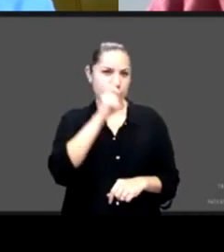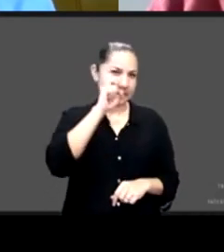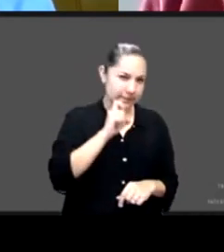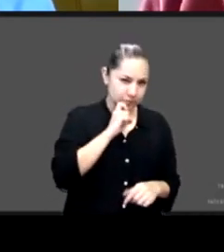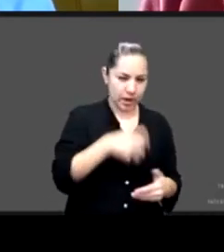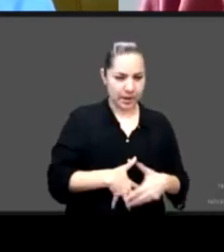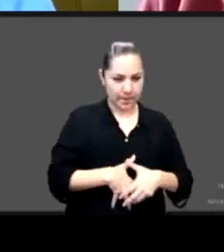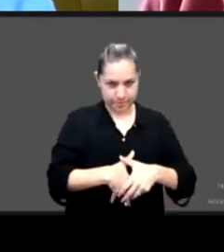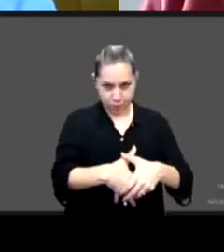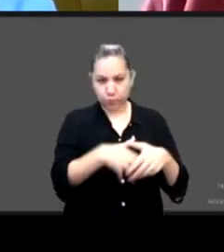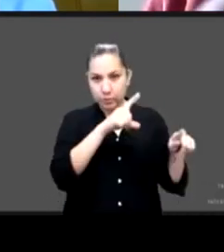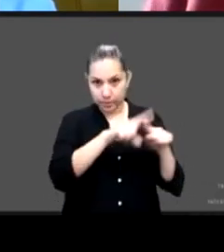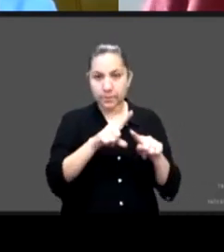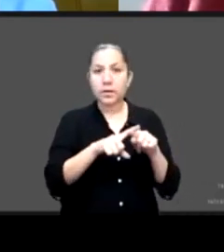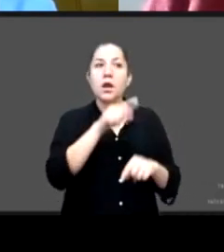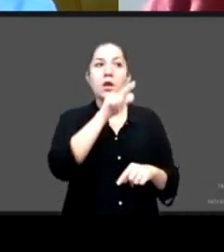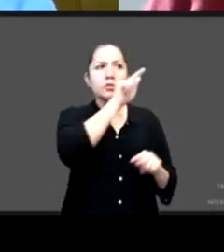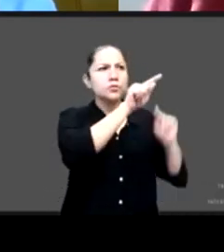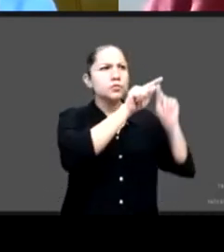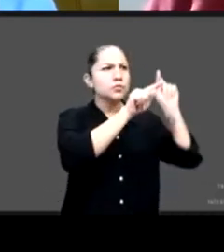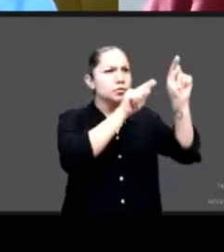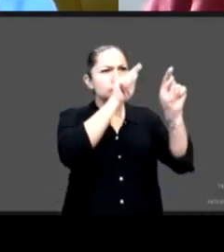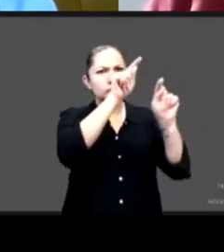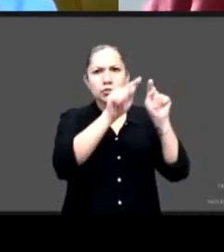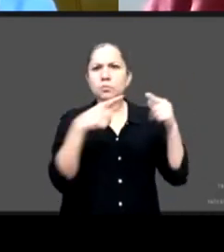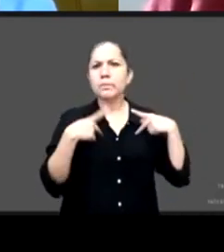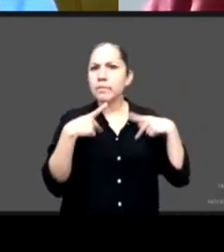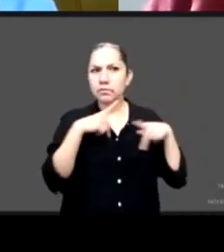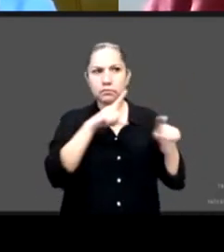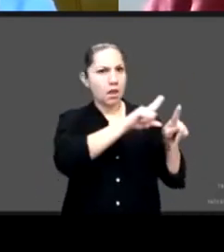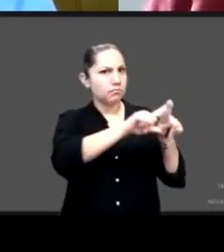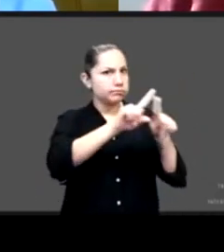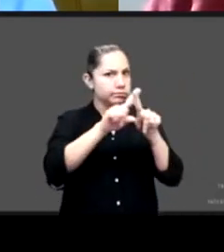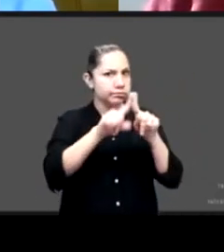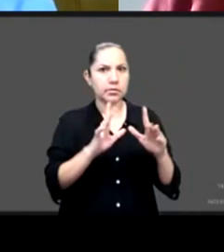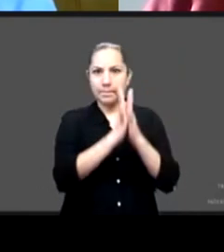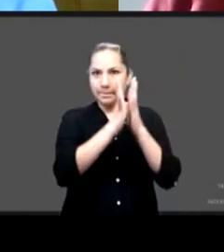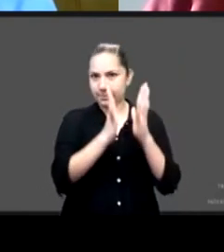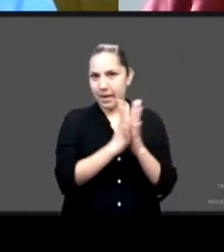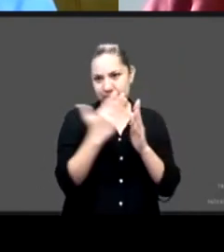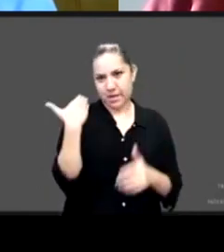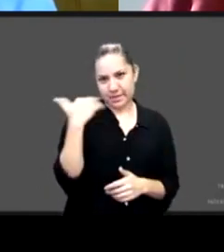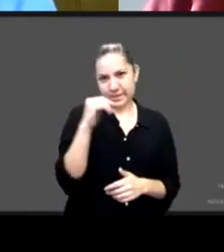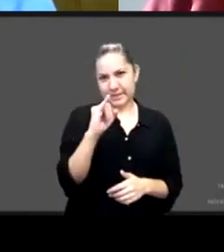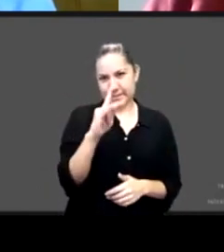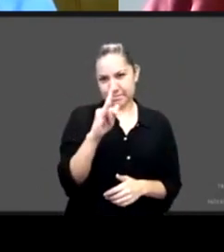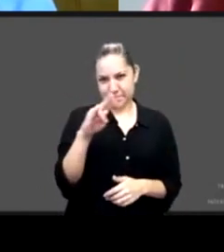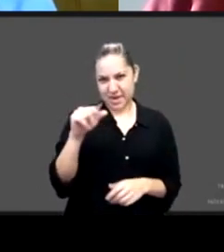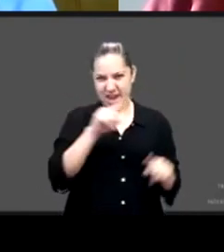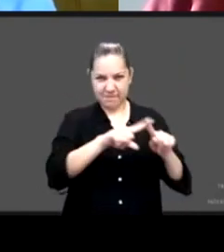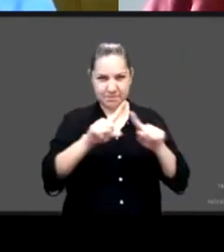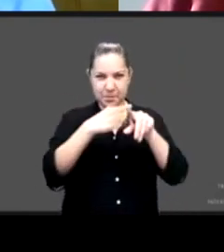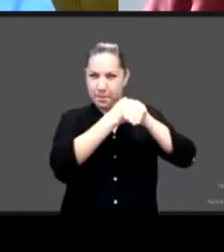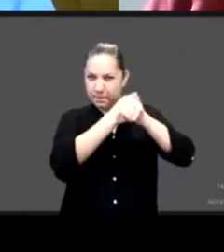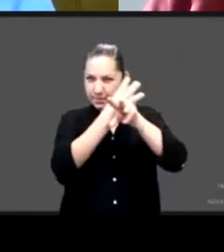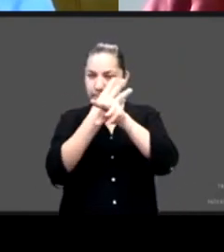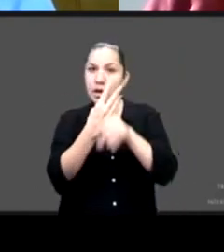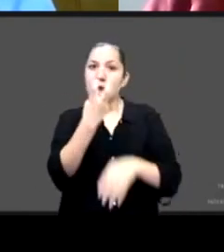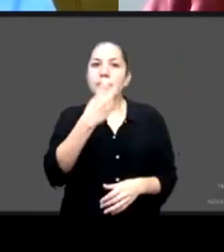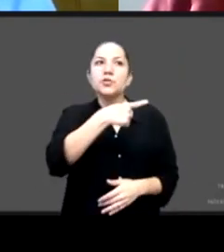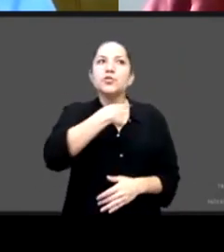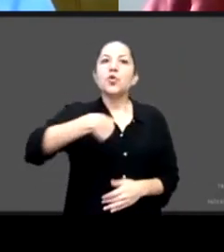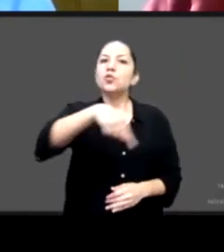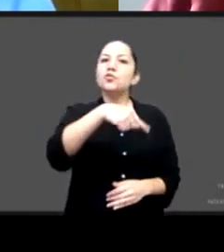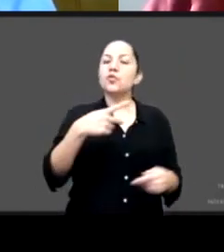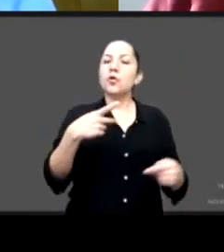participaron en los conversatorios que organizó CIPINA. Ya escuchamos todo lo que traen en la cabeza, este discurso que para nada es adultocéntrico, sino muy